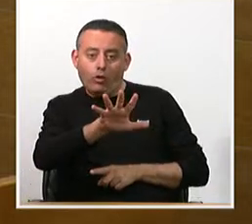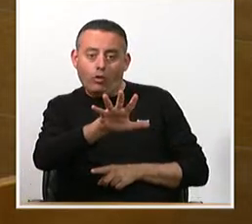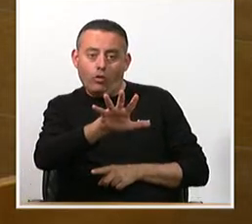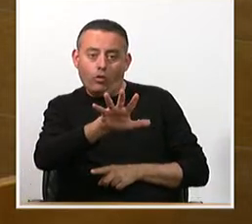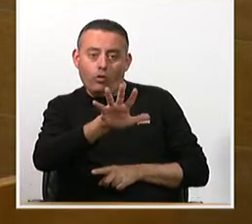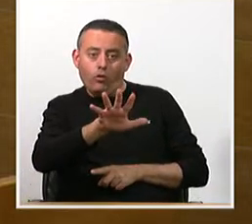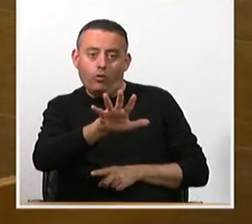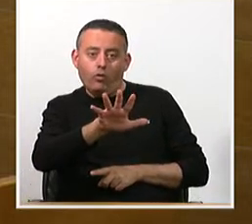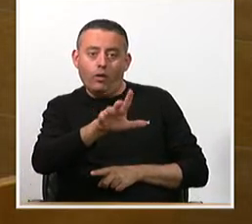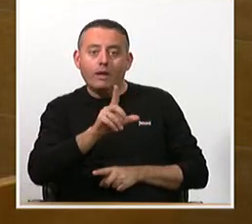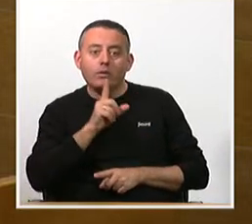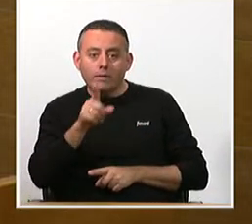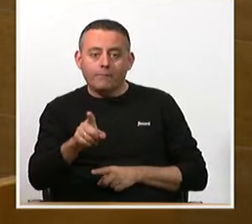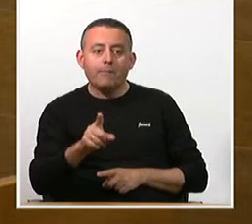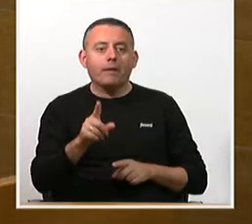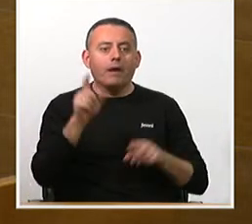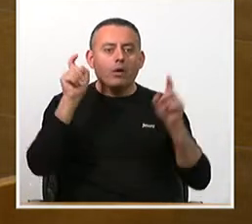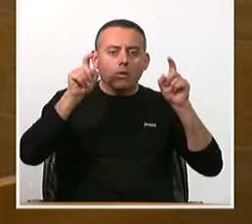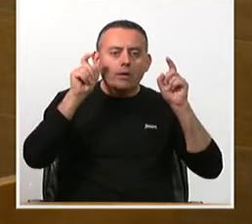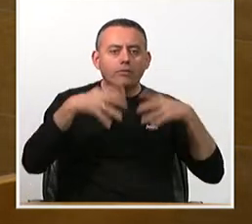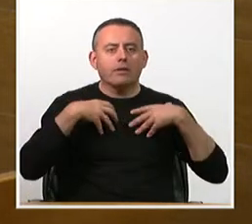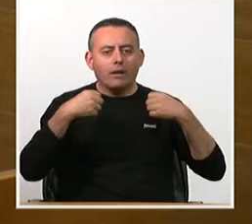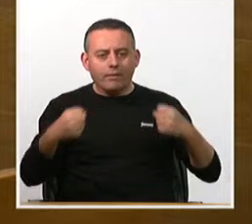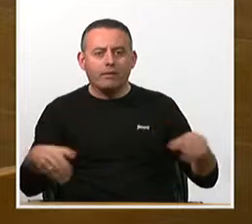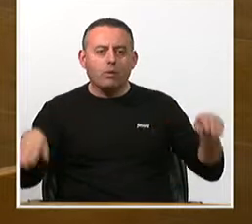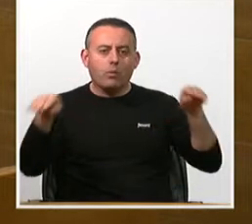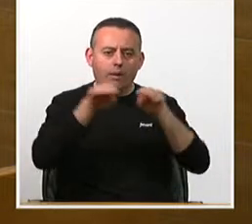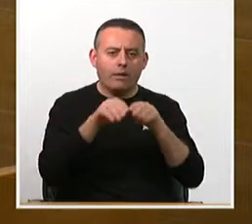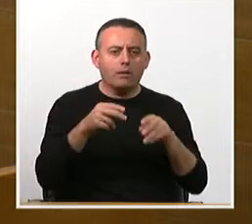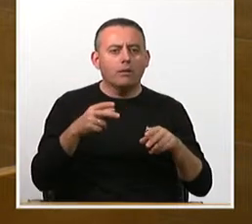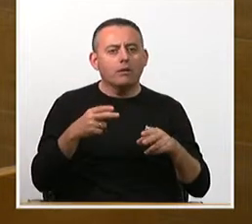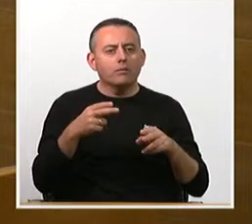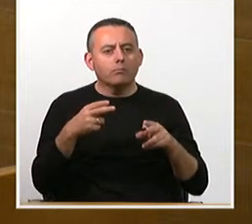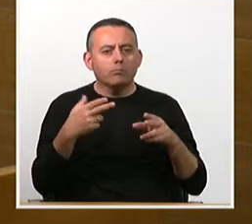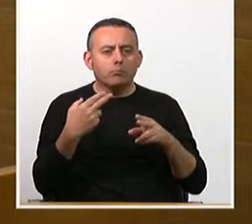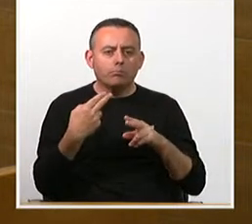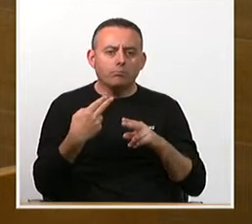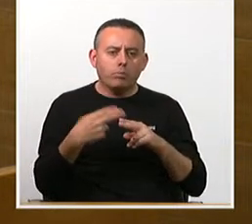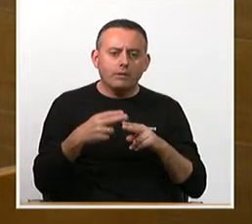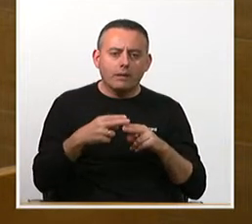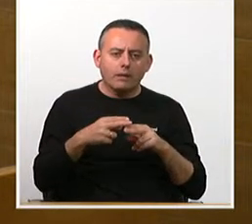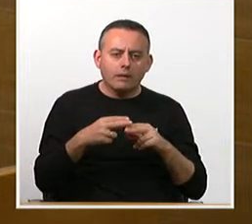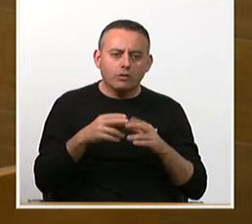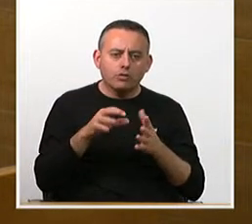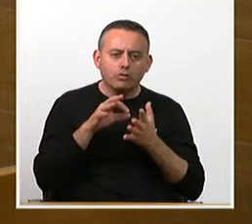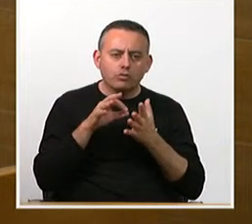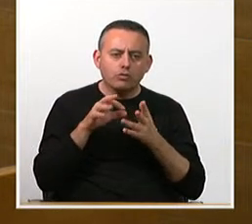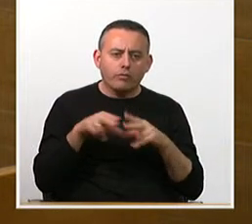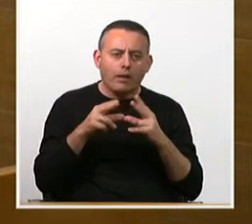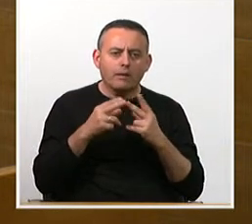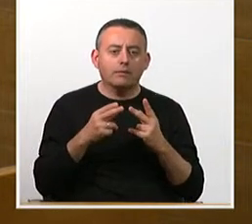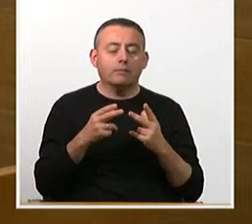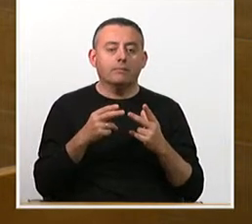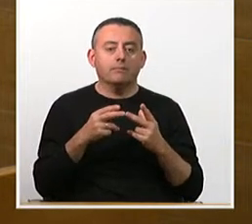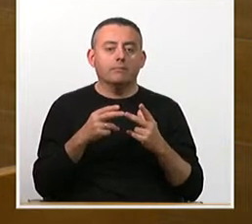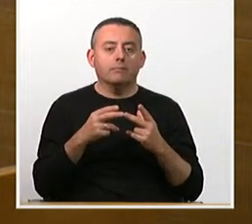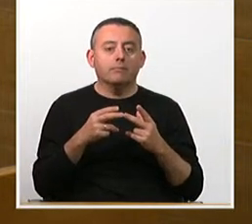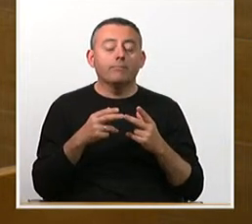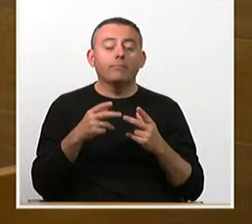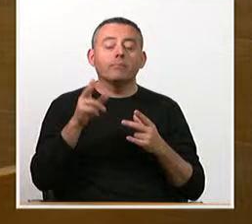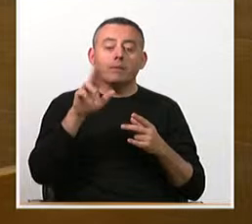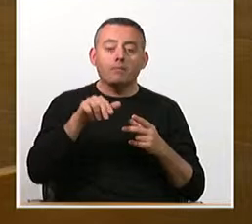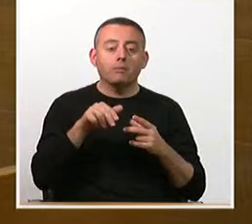puch en educación sanidad igualdad políticas sociales se dieron pasos adelante en objetivos de prosperidad